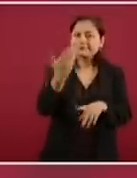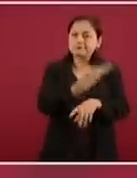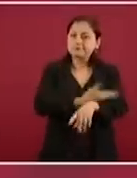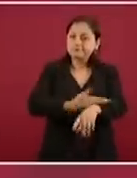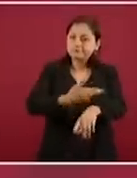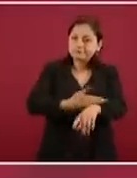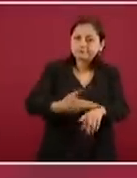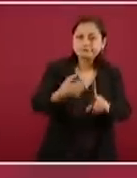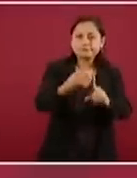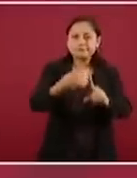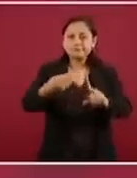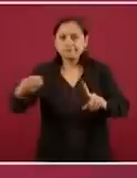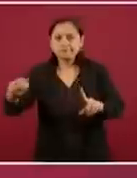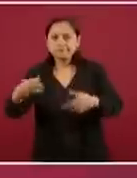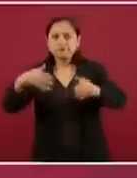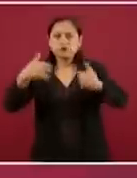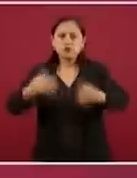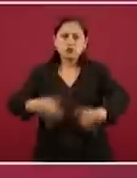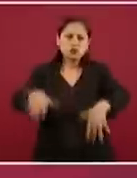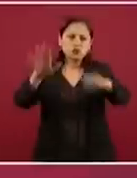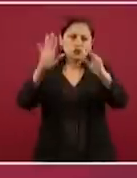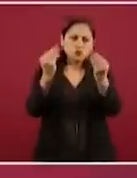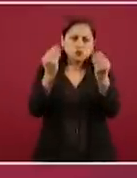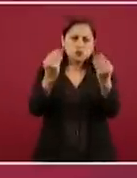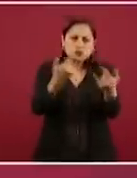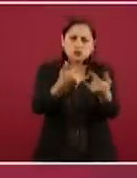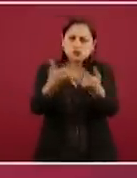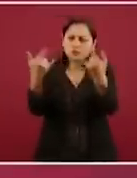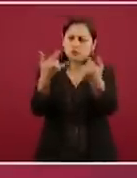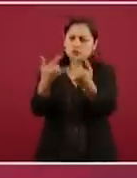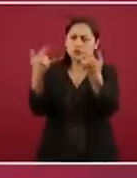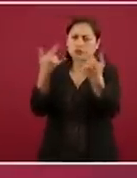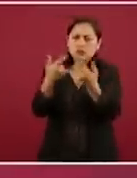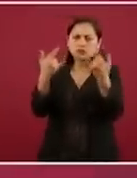Hay muchas anécdotas sobre esto.